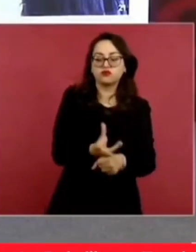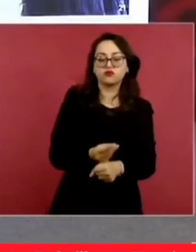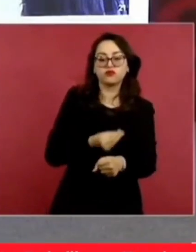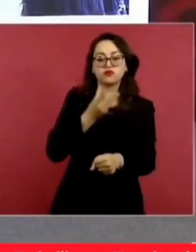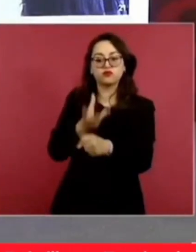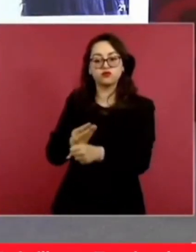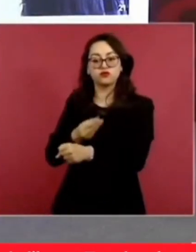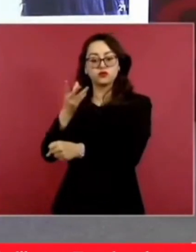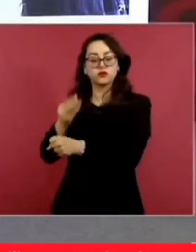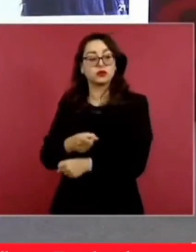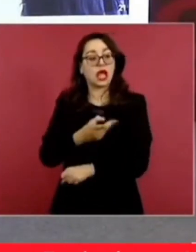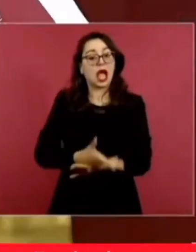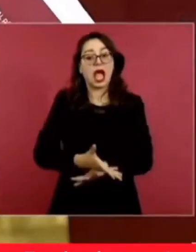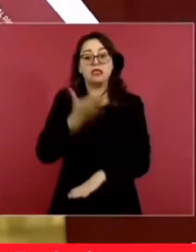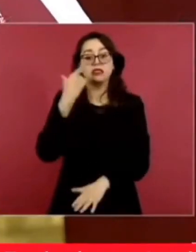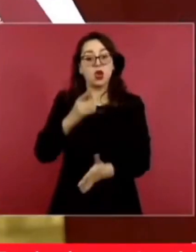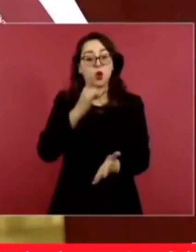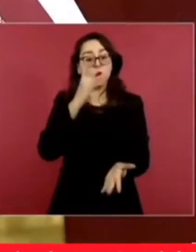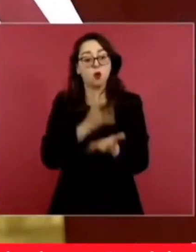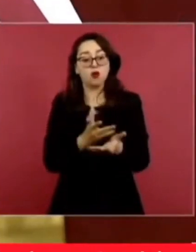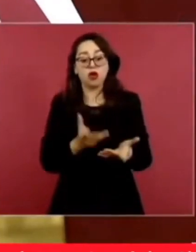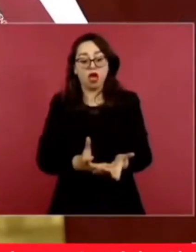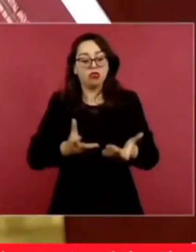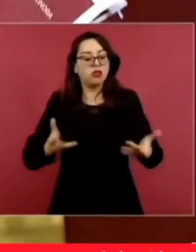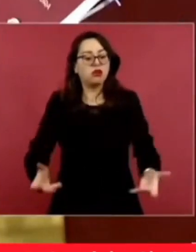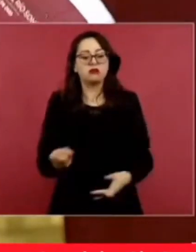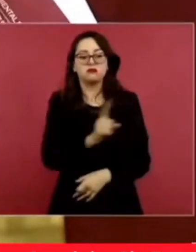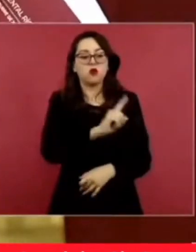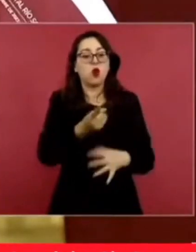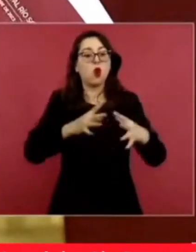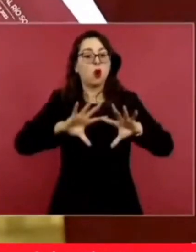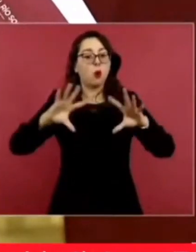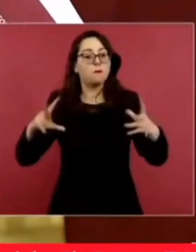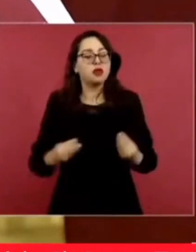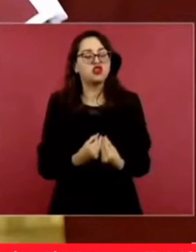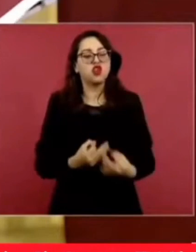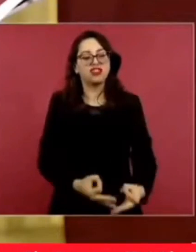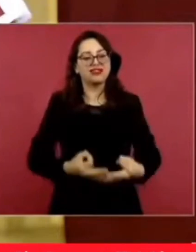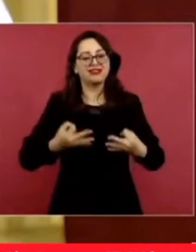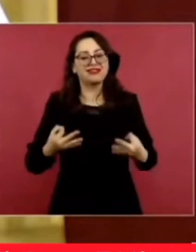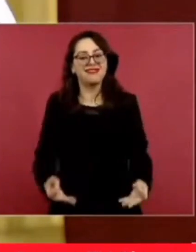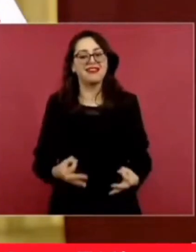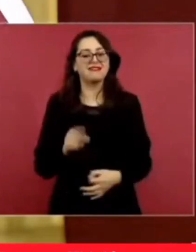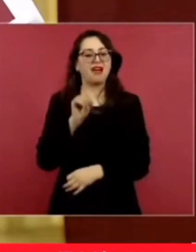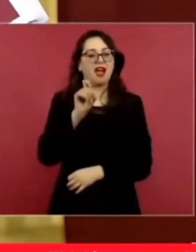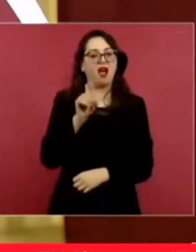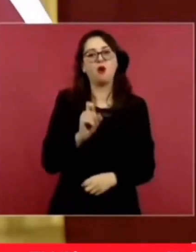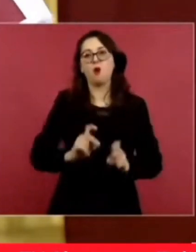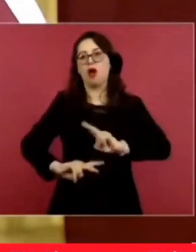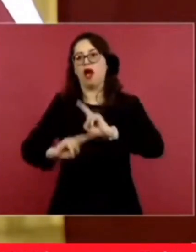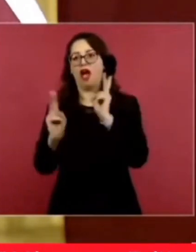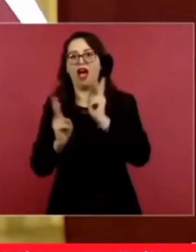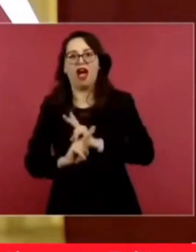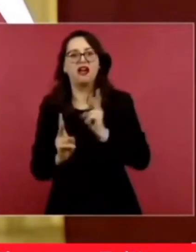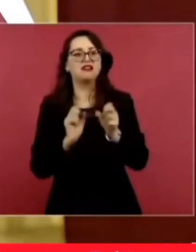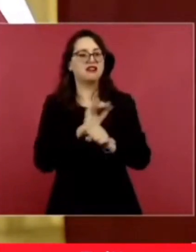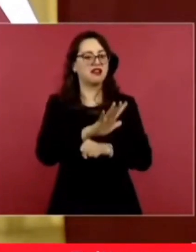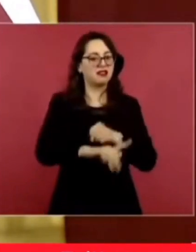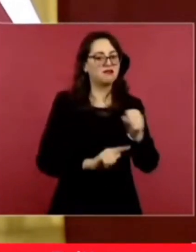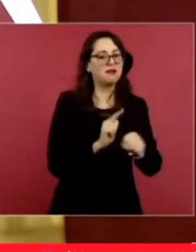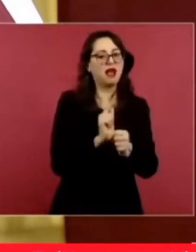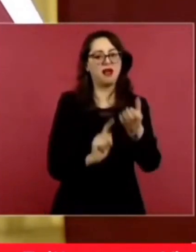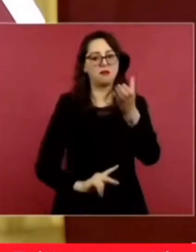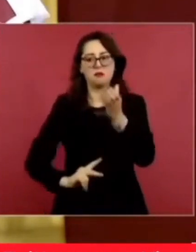evocaba a suelo. Nosotros lo pedimos completo porque la contaminación, lo que presentamos en el dictamen diagnóstico ambiental,